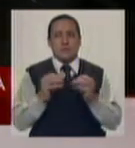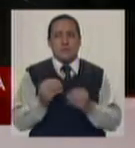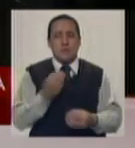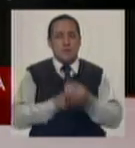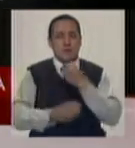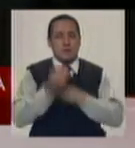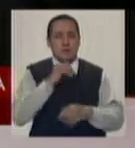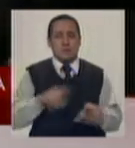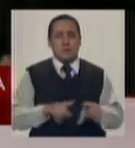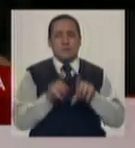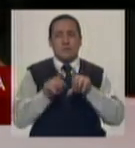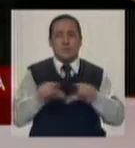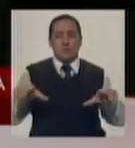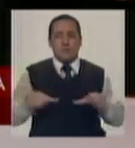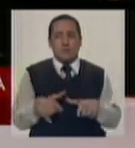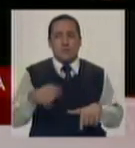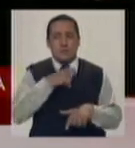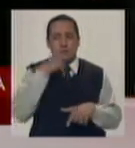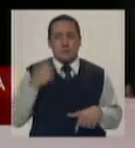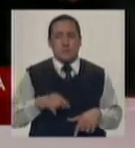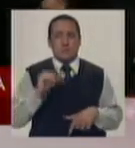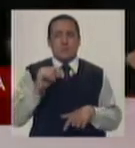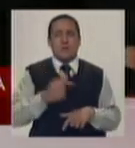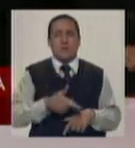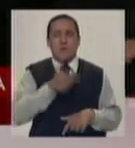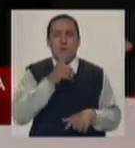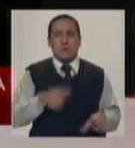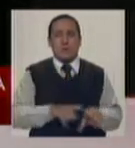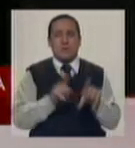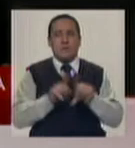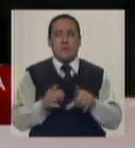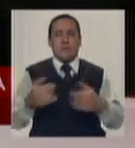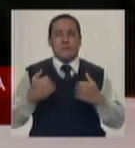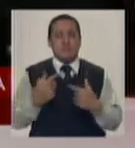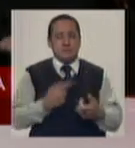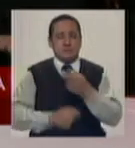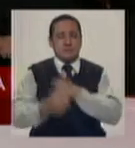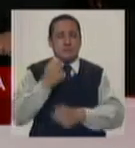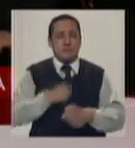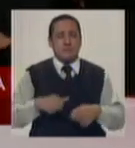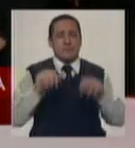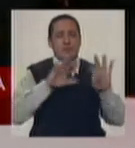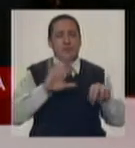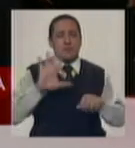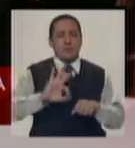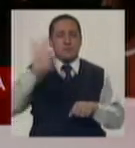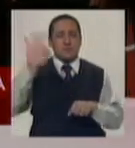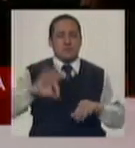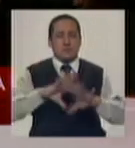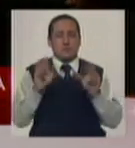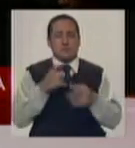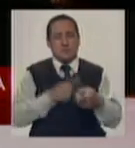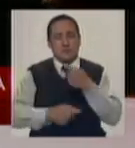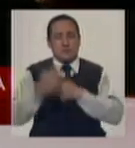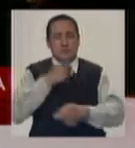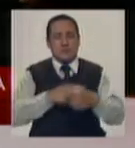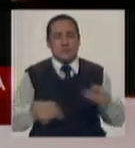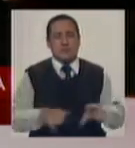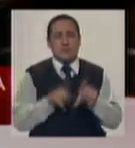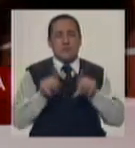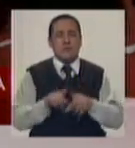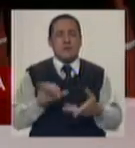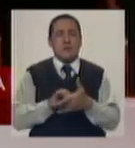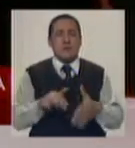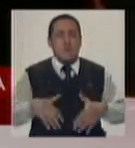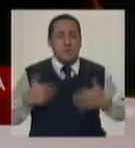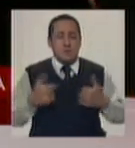alimentos, son desiertos, con poca agua, y tienen que importar prácticamente el 95% de los alimentos, lo cual podría